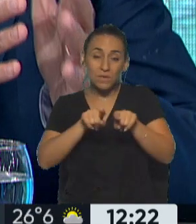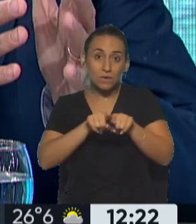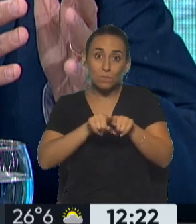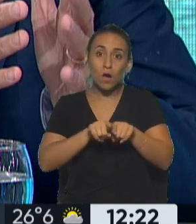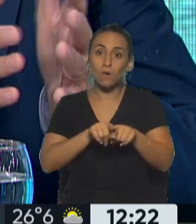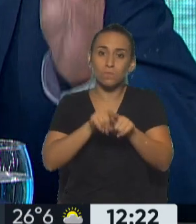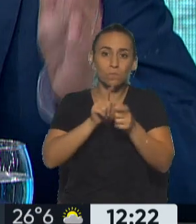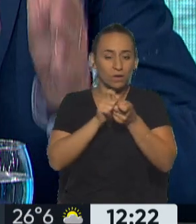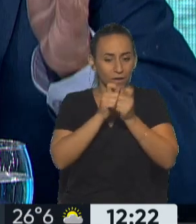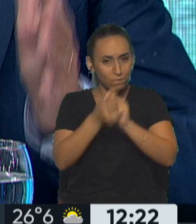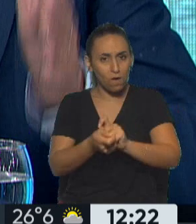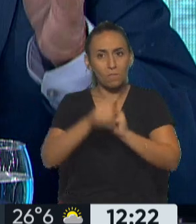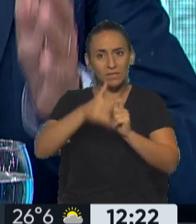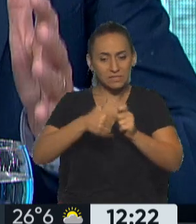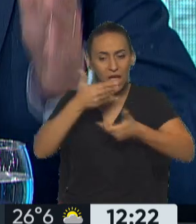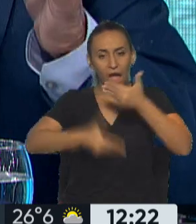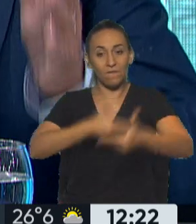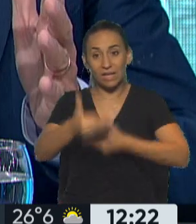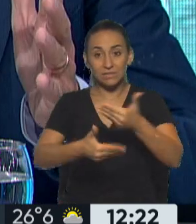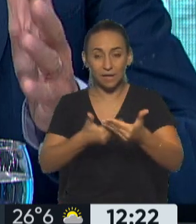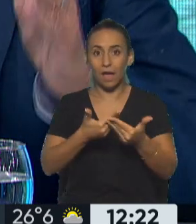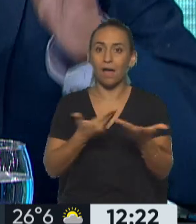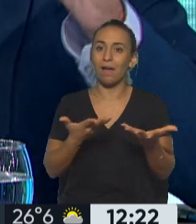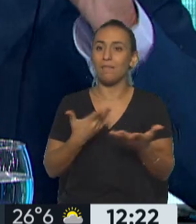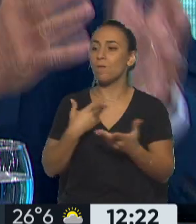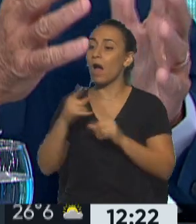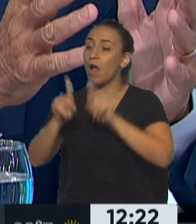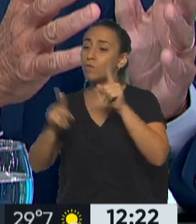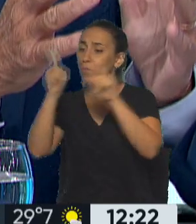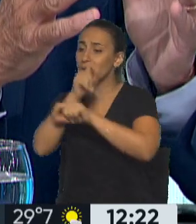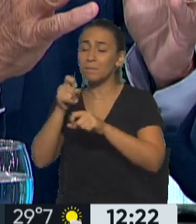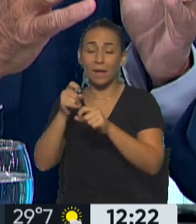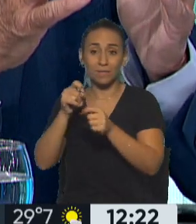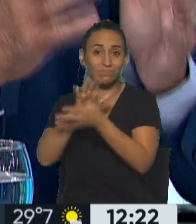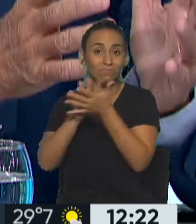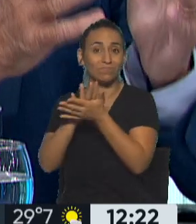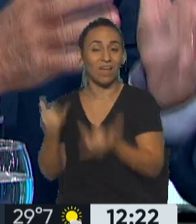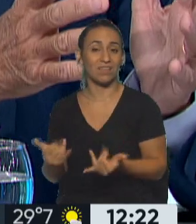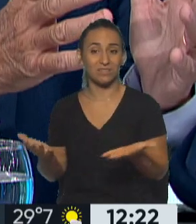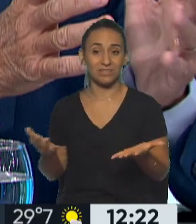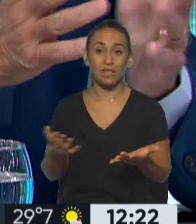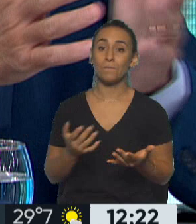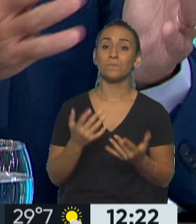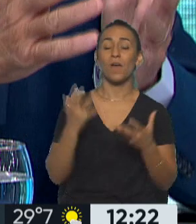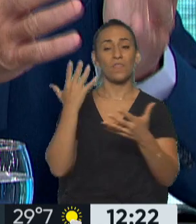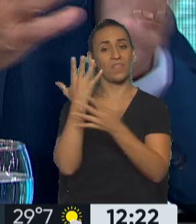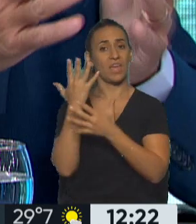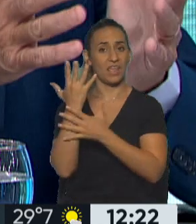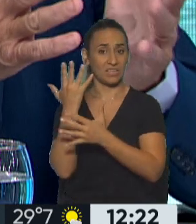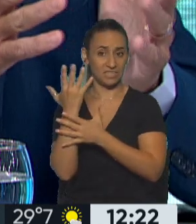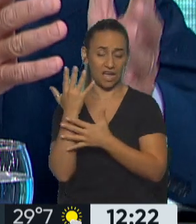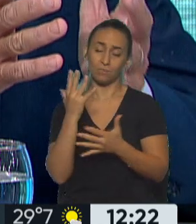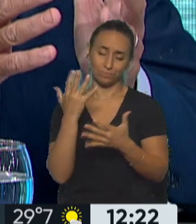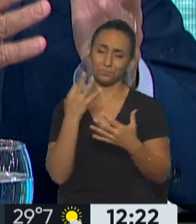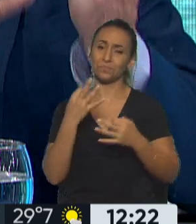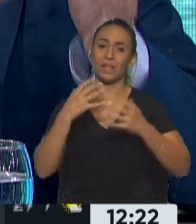reformas se hubieran llevado a cabo. Y es importante que la política asuma, deje de lado esta brecha tan esta grieta